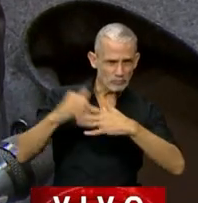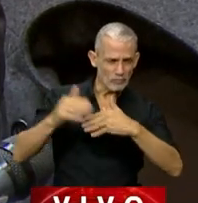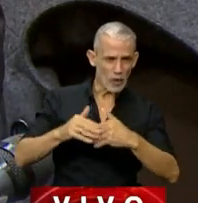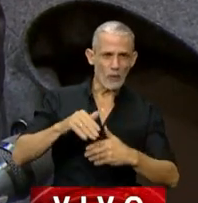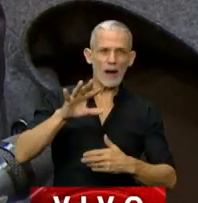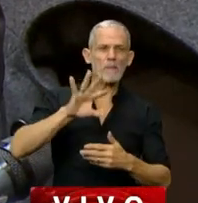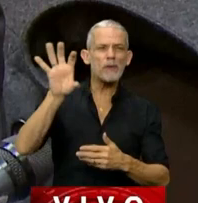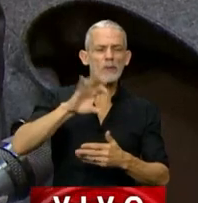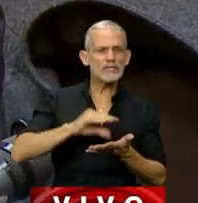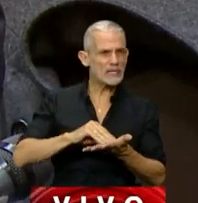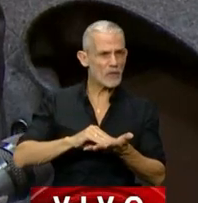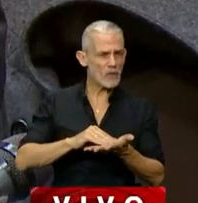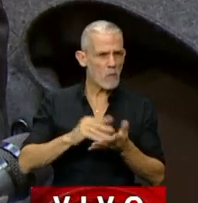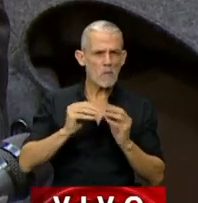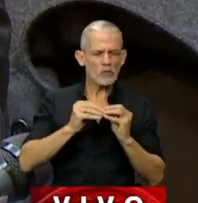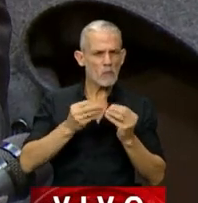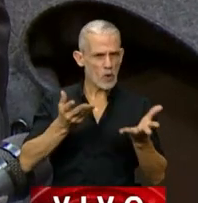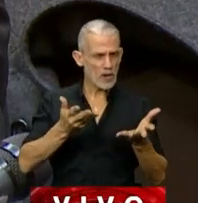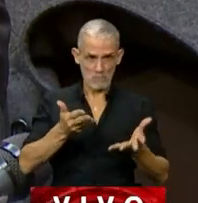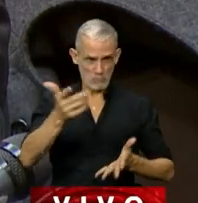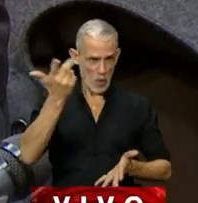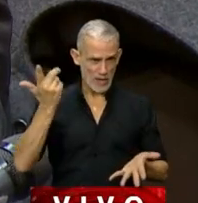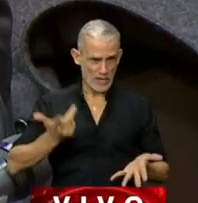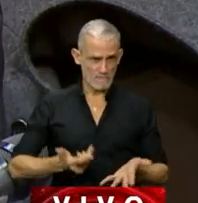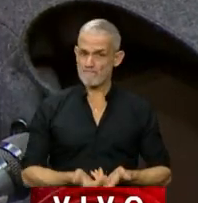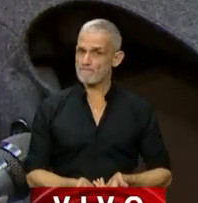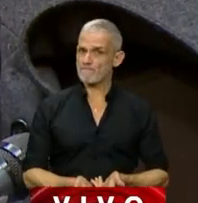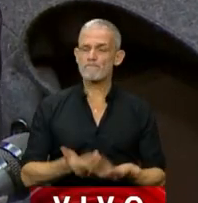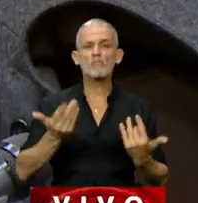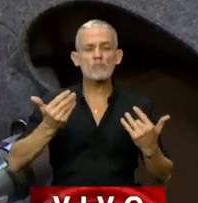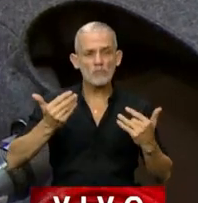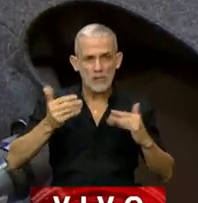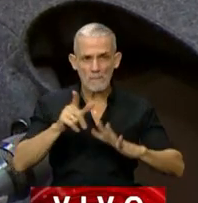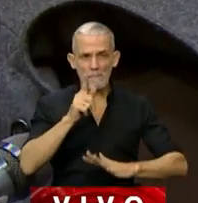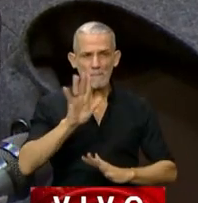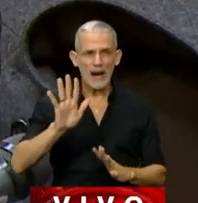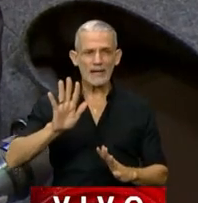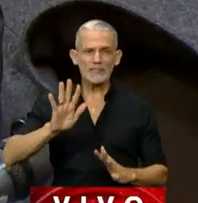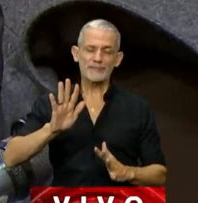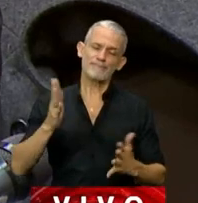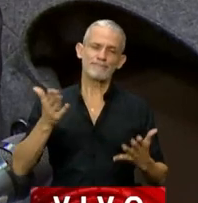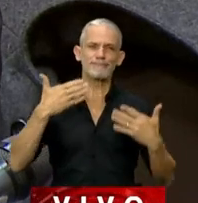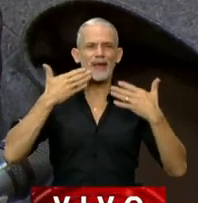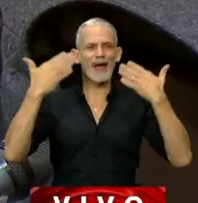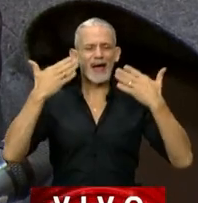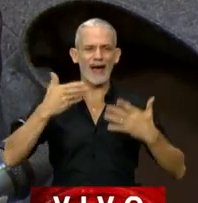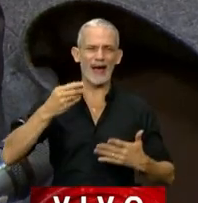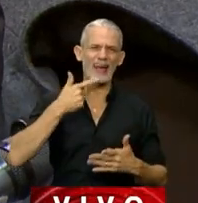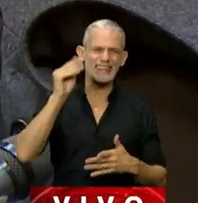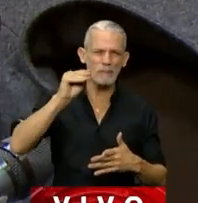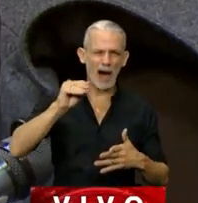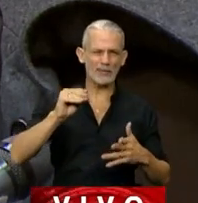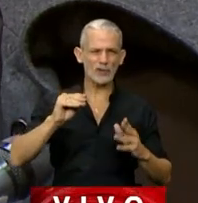obras en la provincia de Tierra del Fuego? No, ninguno. Y esto podrá significar, a lo mejor, o aparentar ser poco sensible,